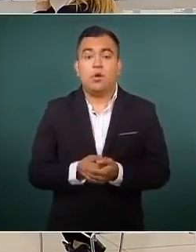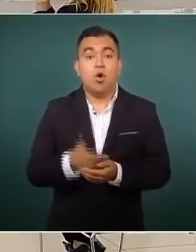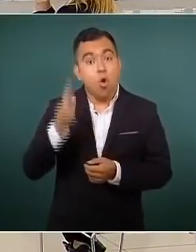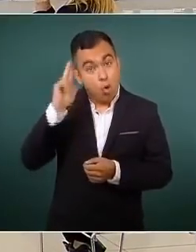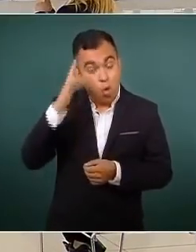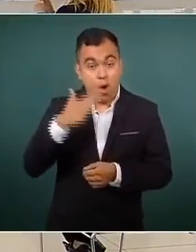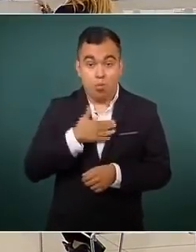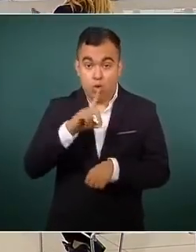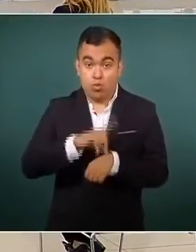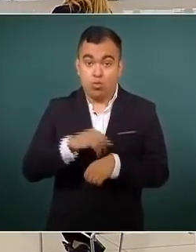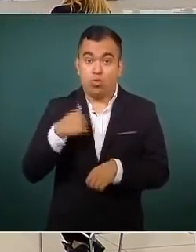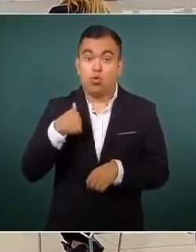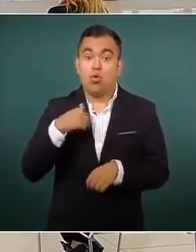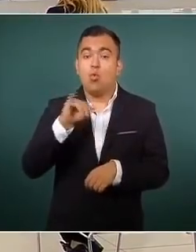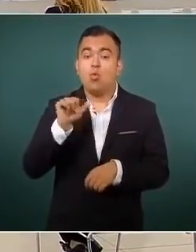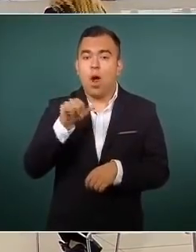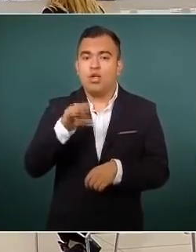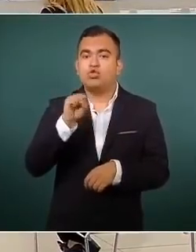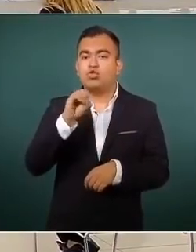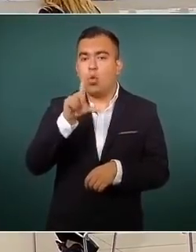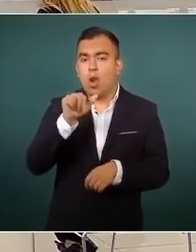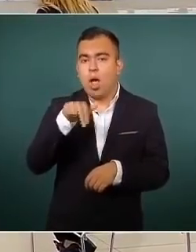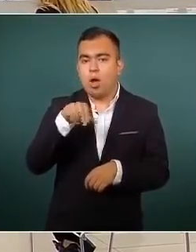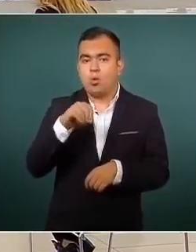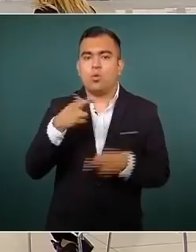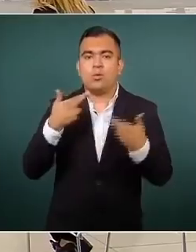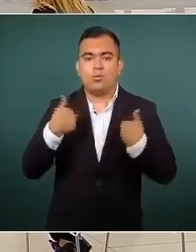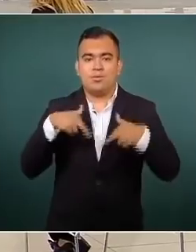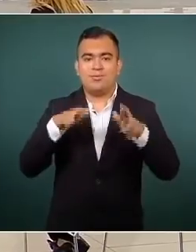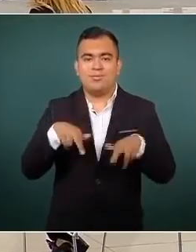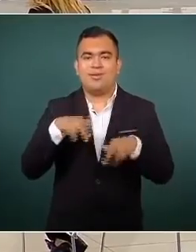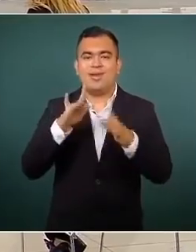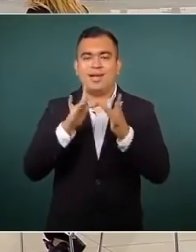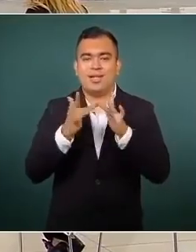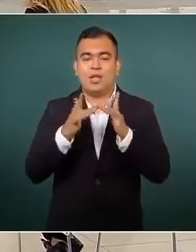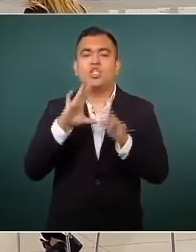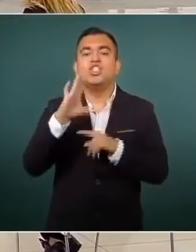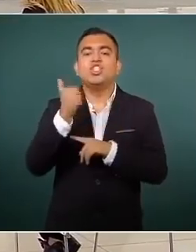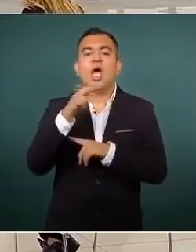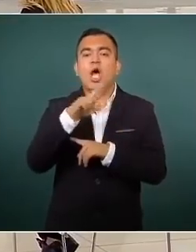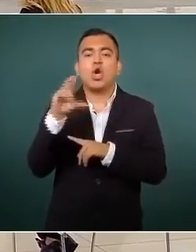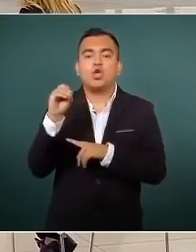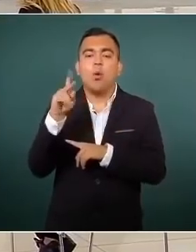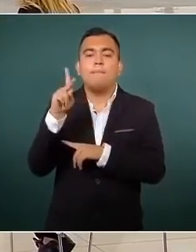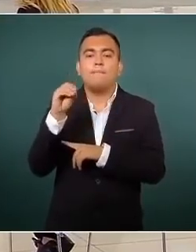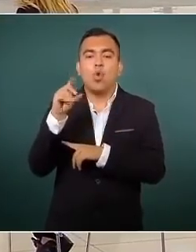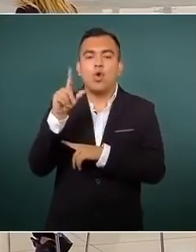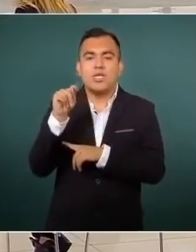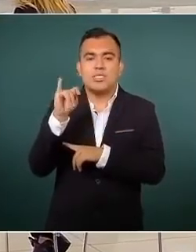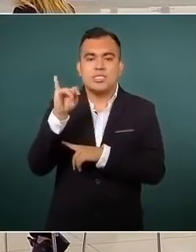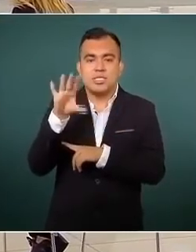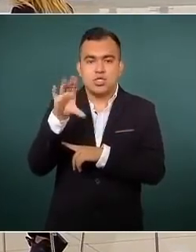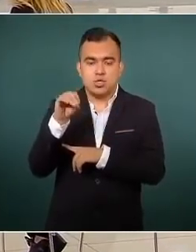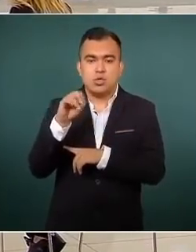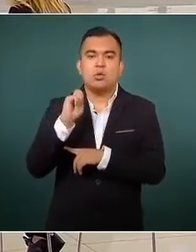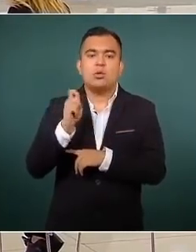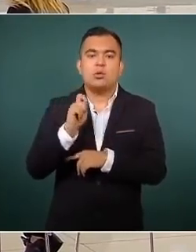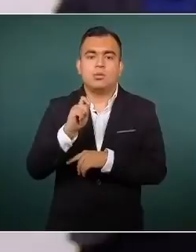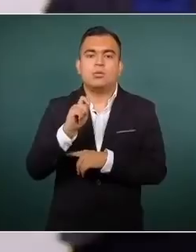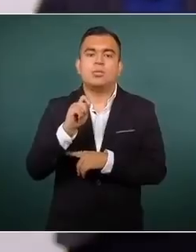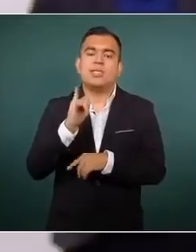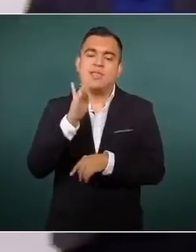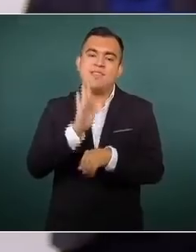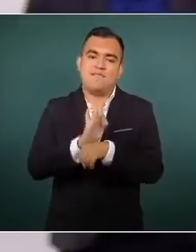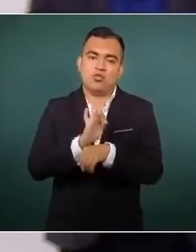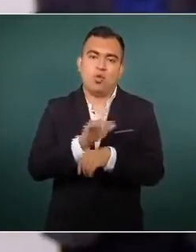Muy buenos días, yo soy Juncal Solano, representando a las benditas redes sociales, Charro Político, Nopal Times y Defensor de la